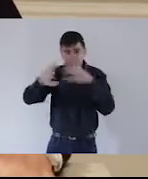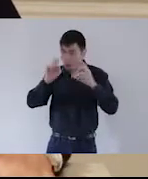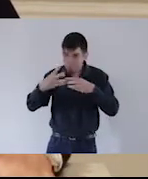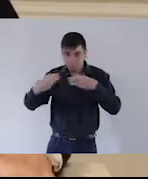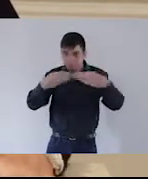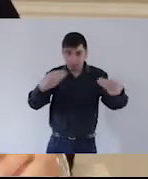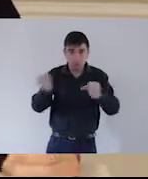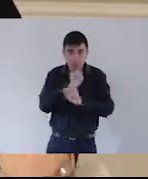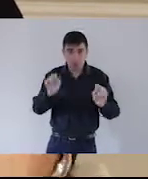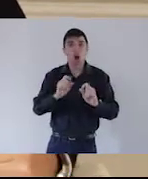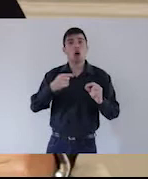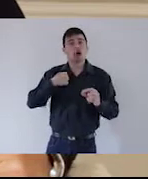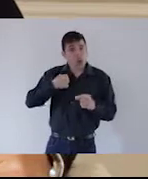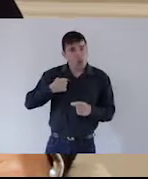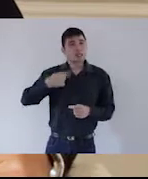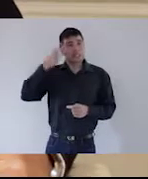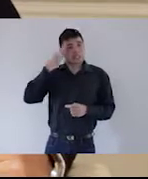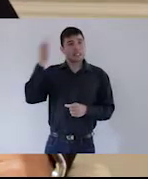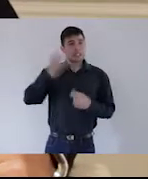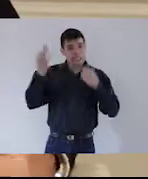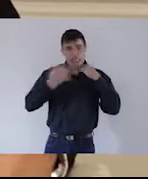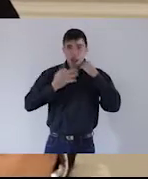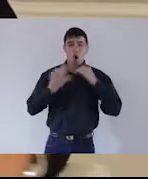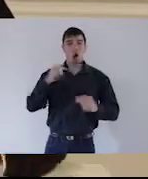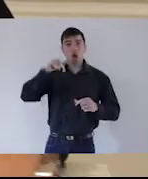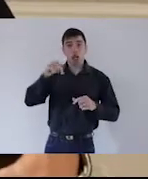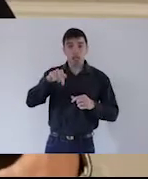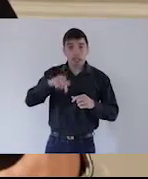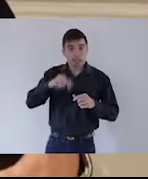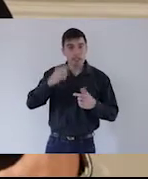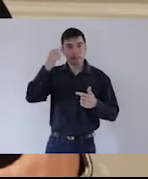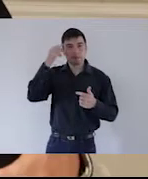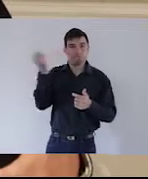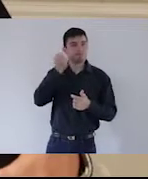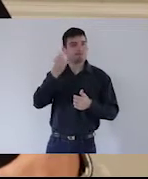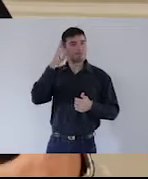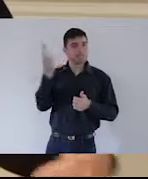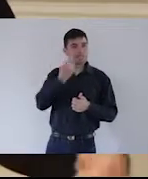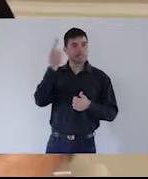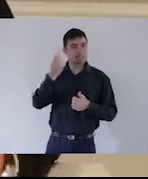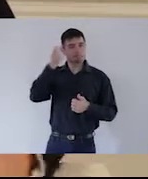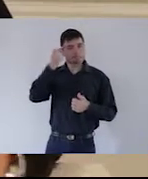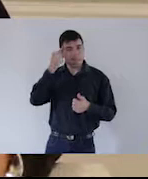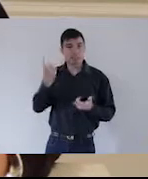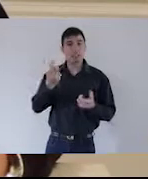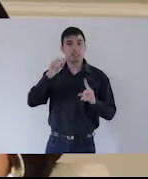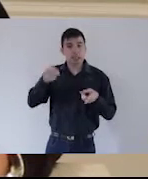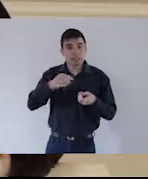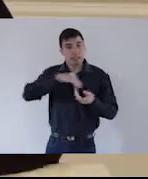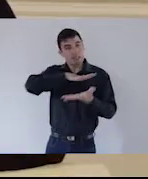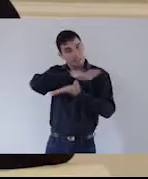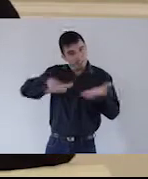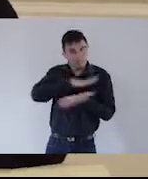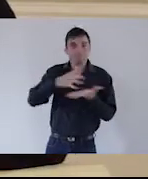estoy convencido que no se impone la reflexión a los que estamos circunstancialmente política de trabajar cada vez más